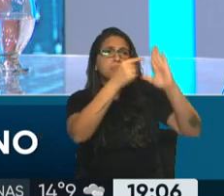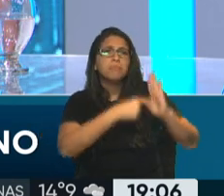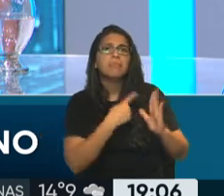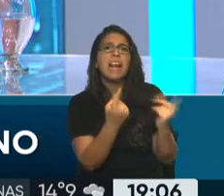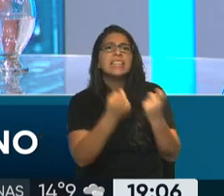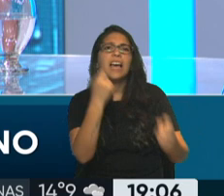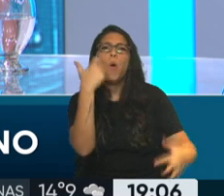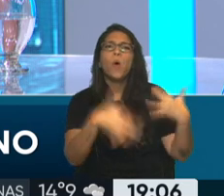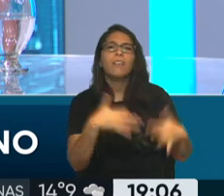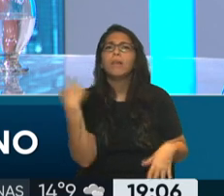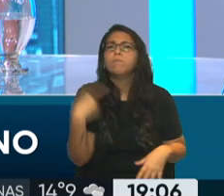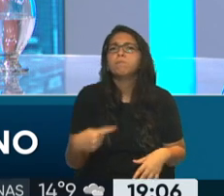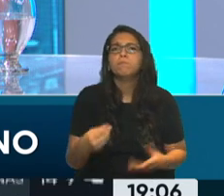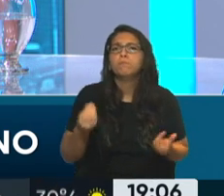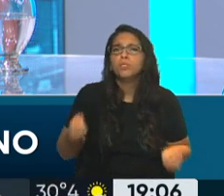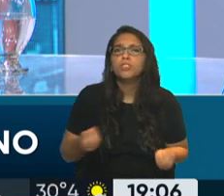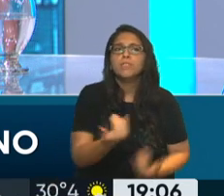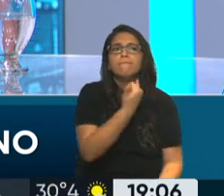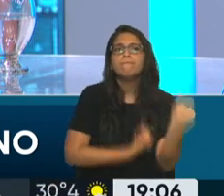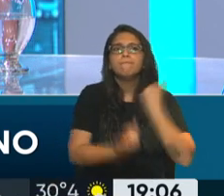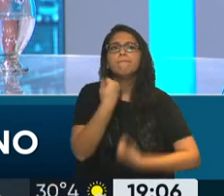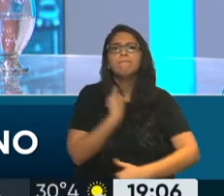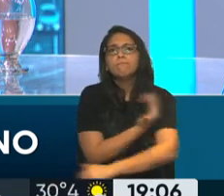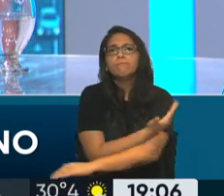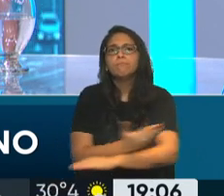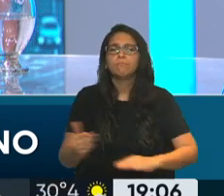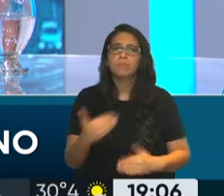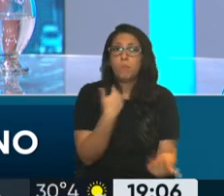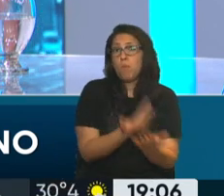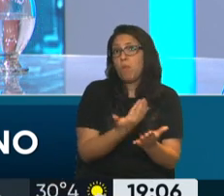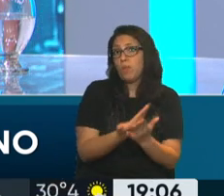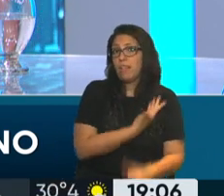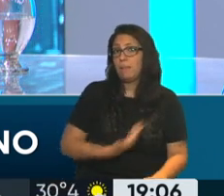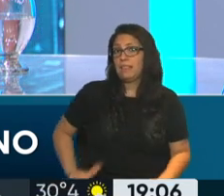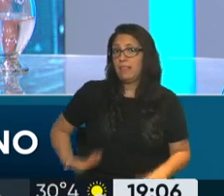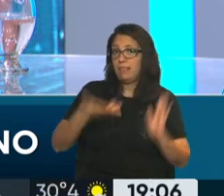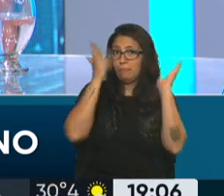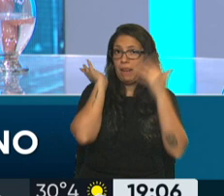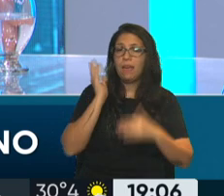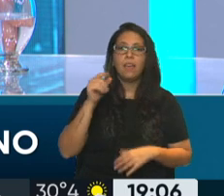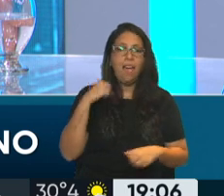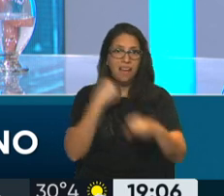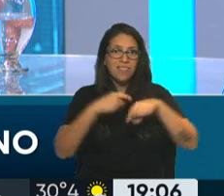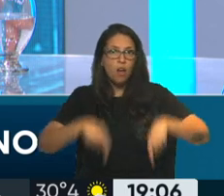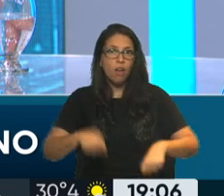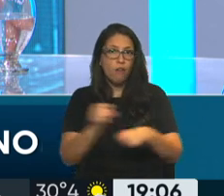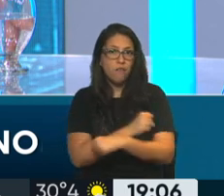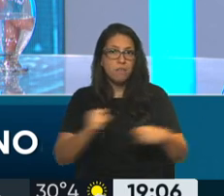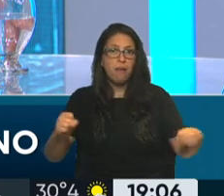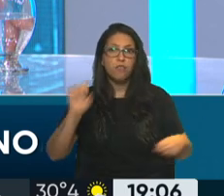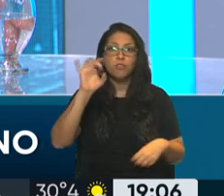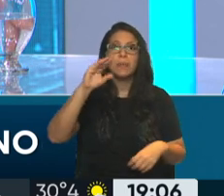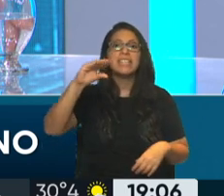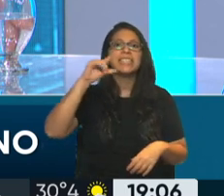estas medidas que propone el gobierno de Javier Miley hasta ahora tengo confirmado ente a Eduardo